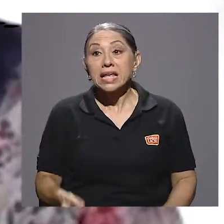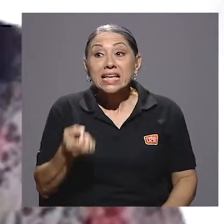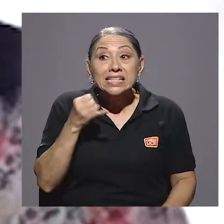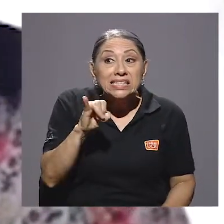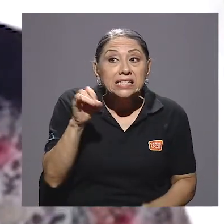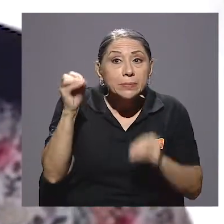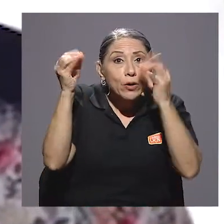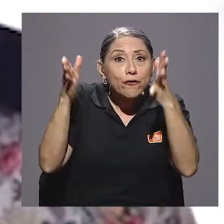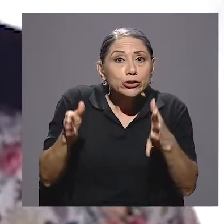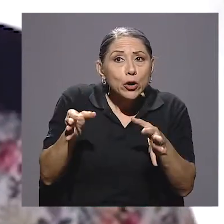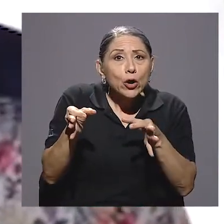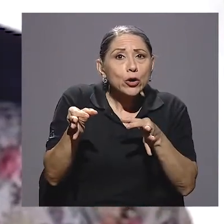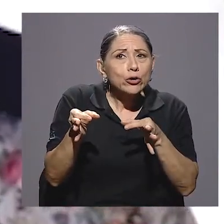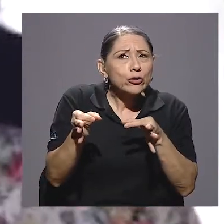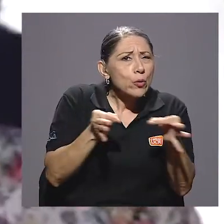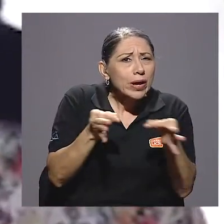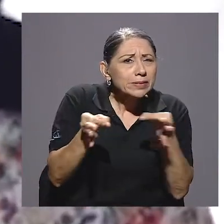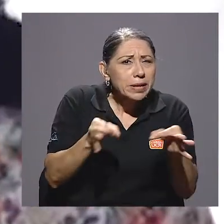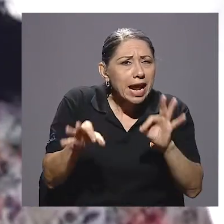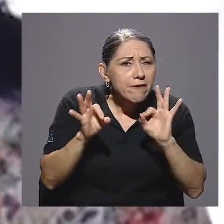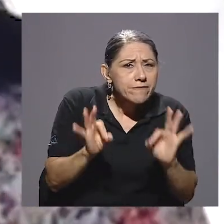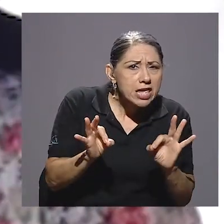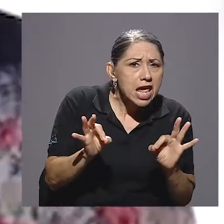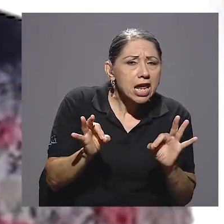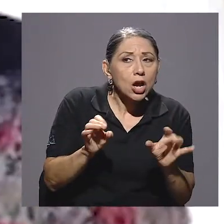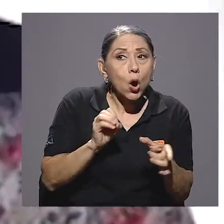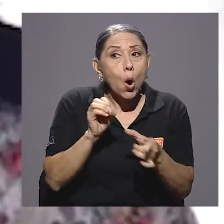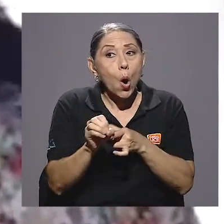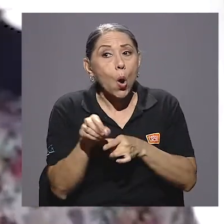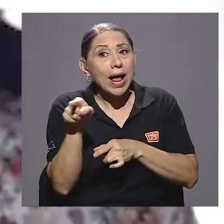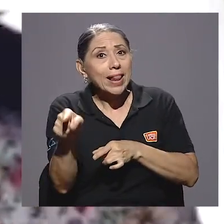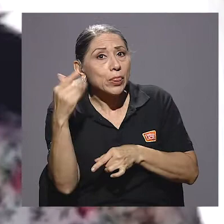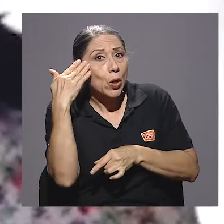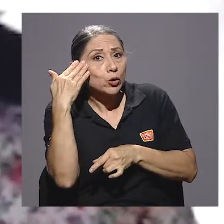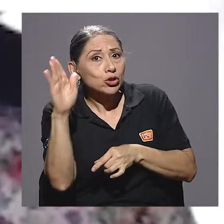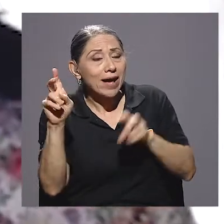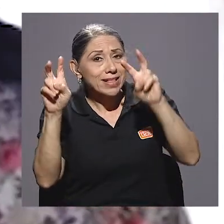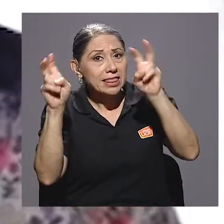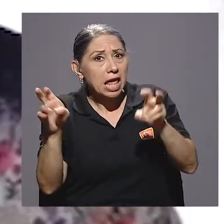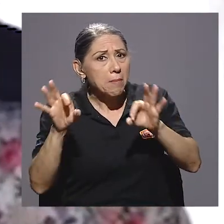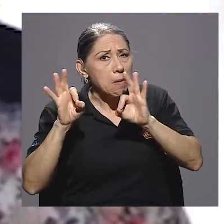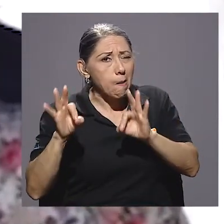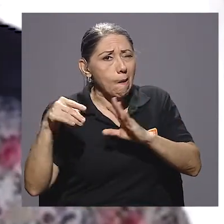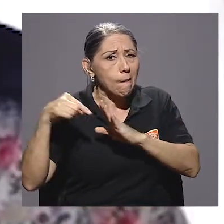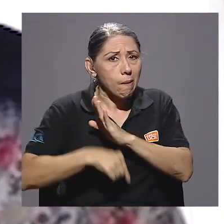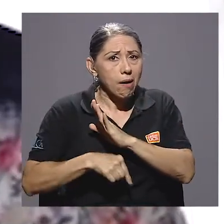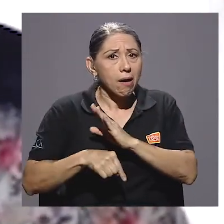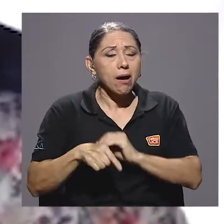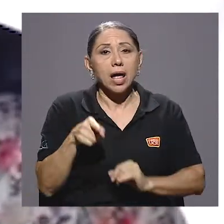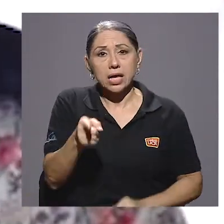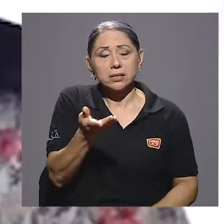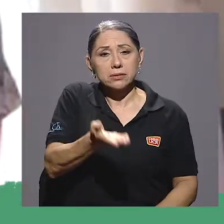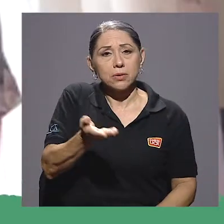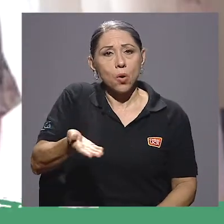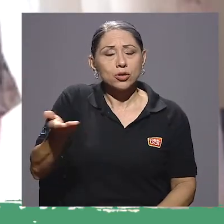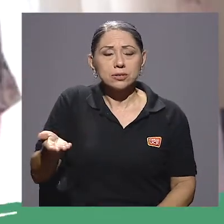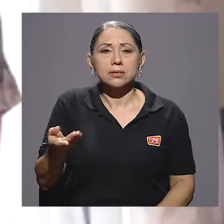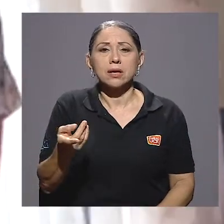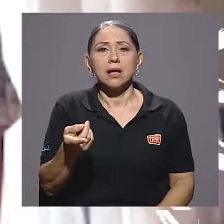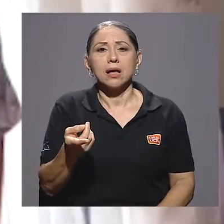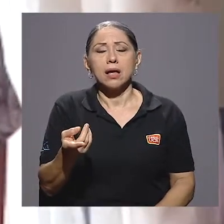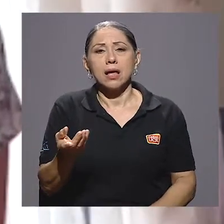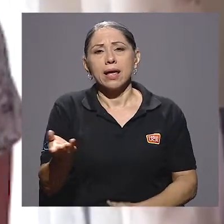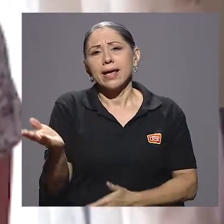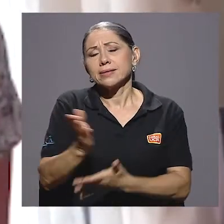no explique bien la materia que da o que no sepa del tema que están hablando, cosas así,